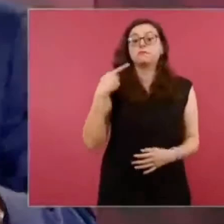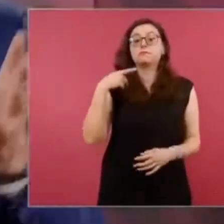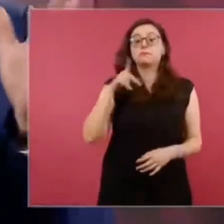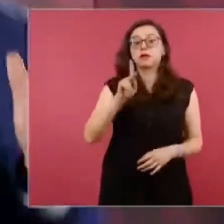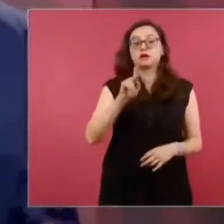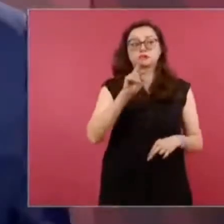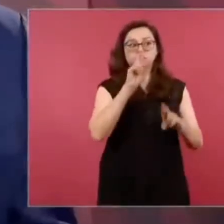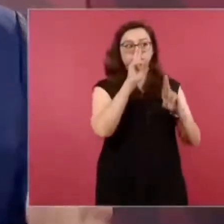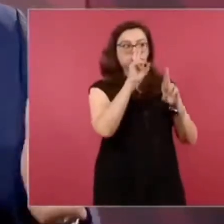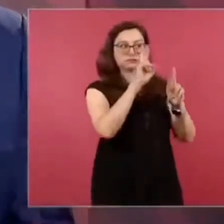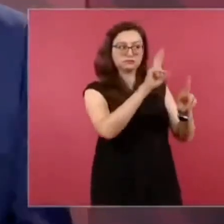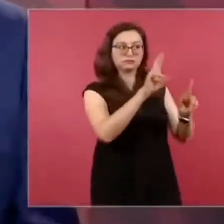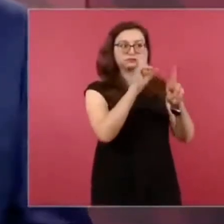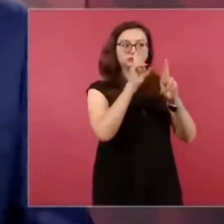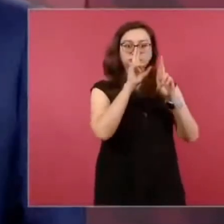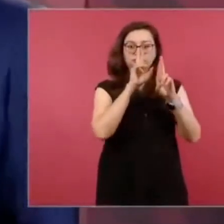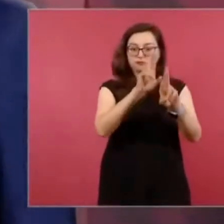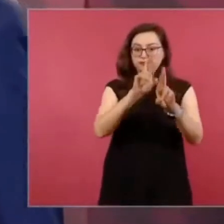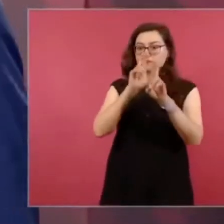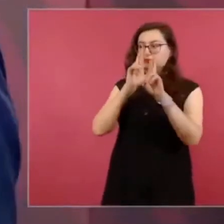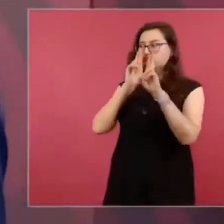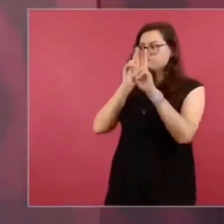cómo no olvidar que somos